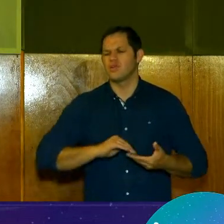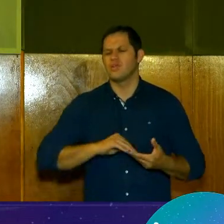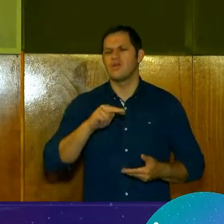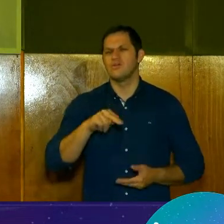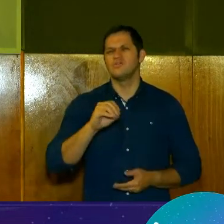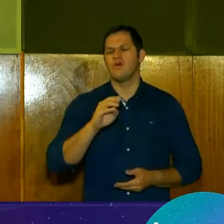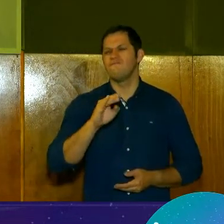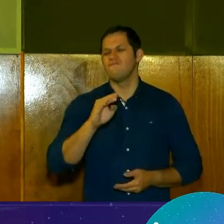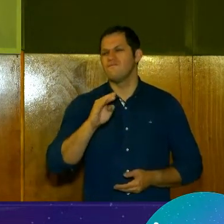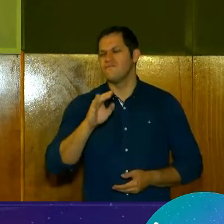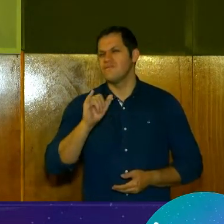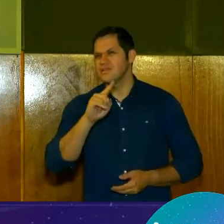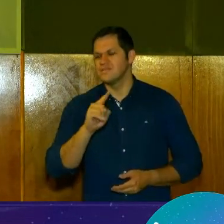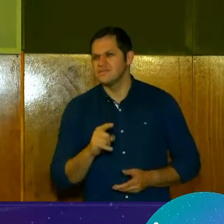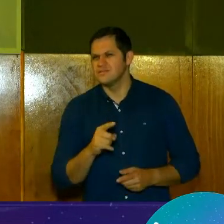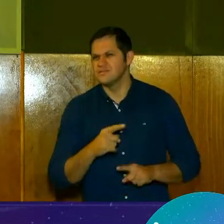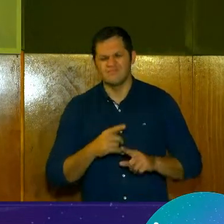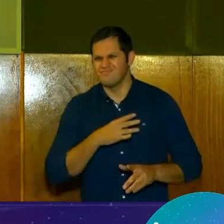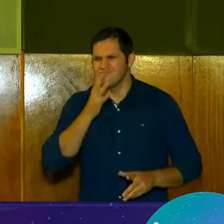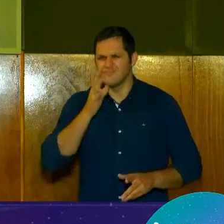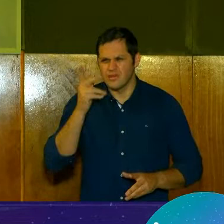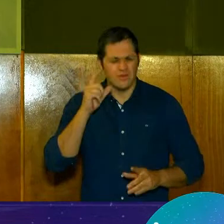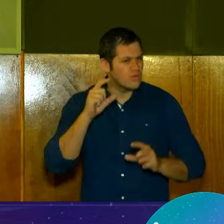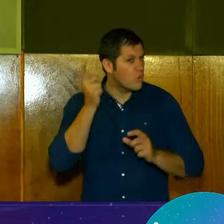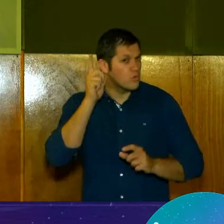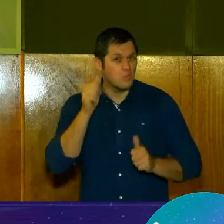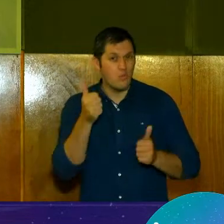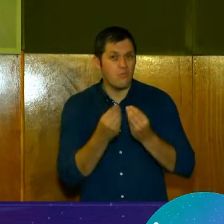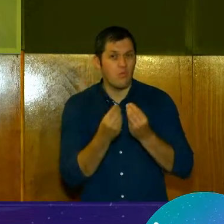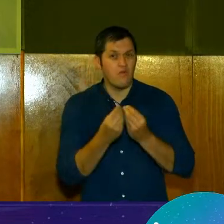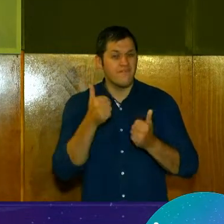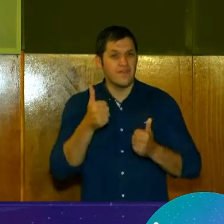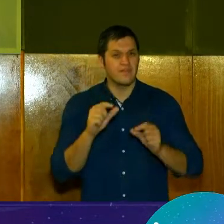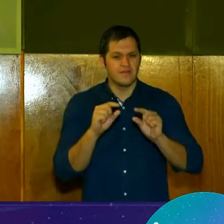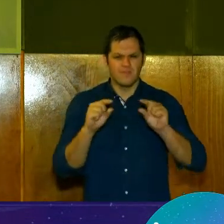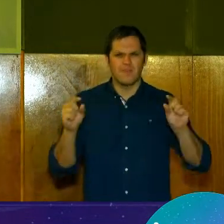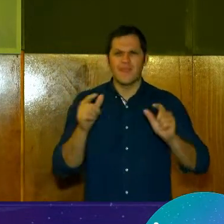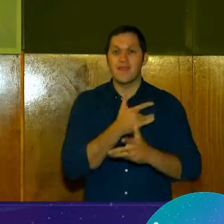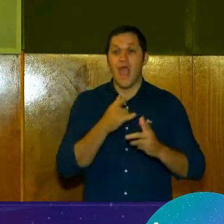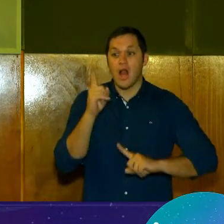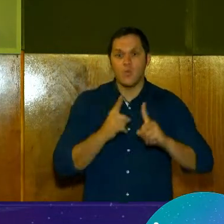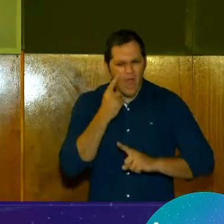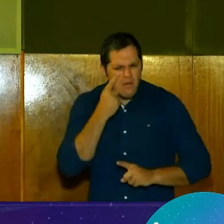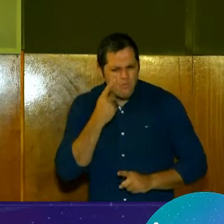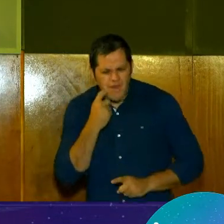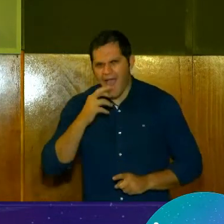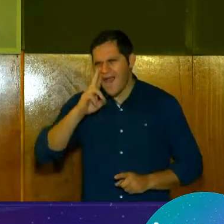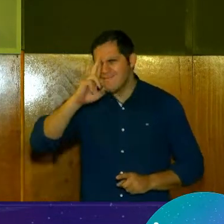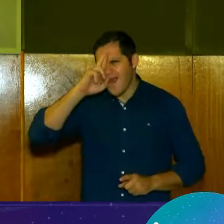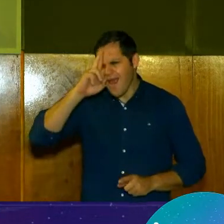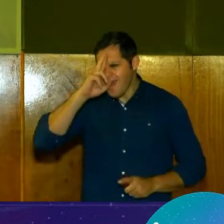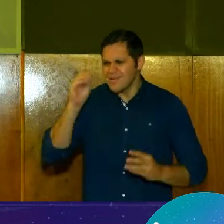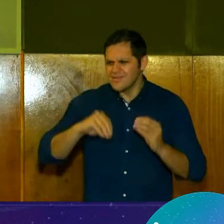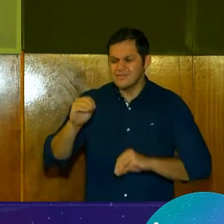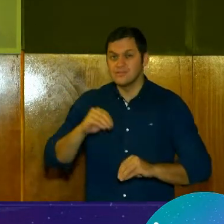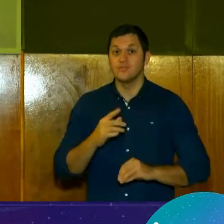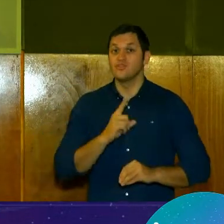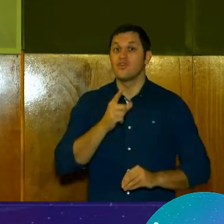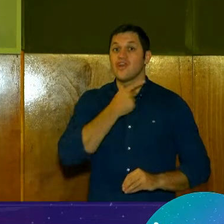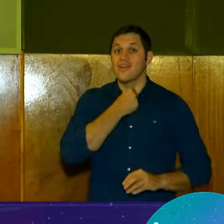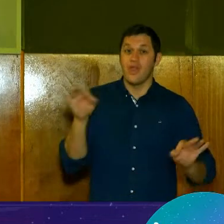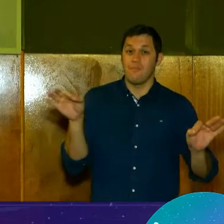no se analizan los premios innova bill hay una modalidad nadie la moleste la idea hay una moda de modalidad de los noveles